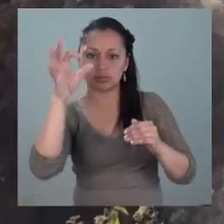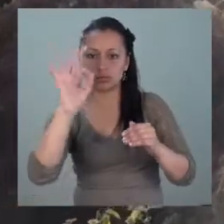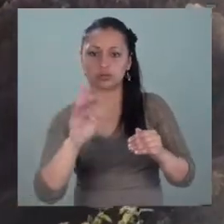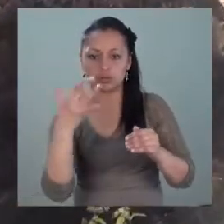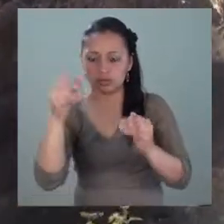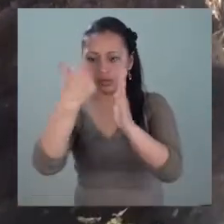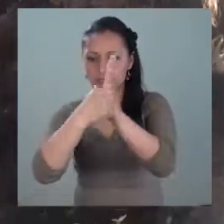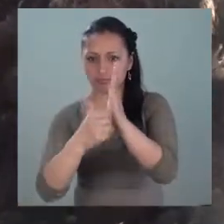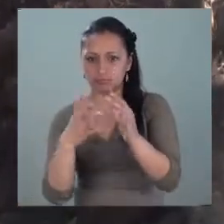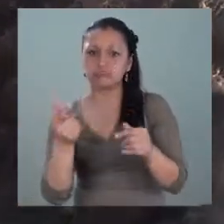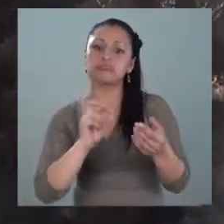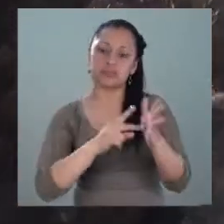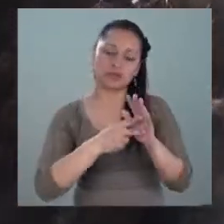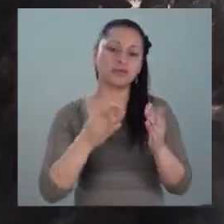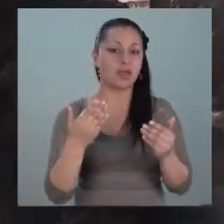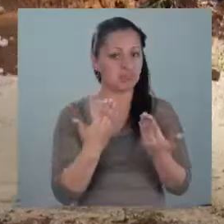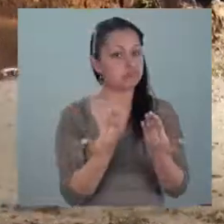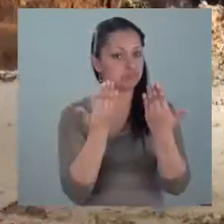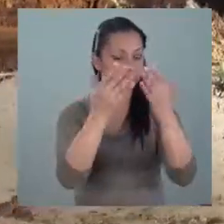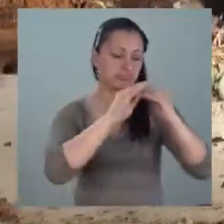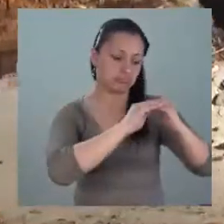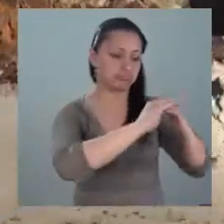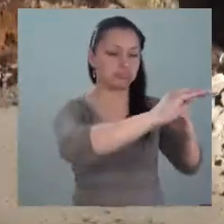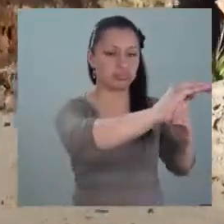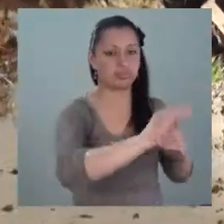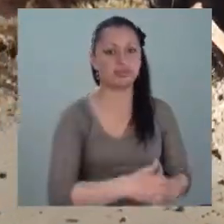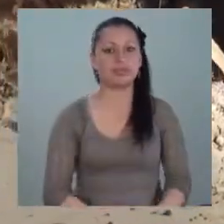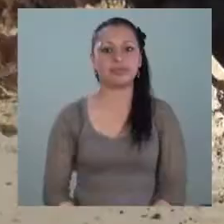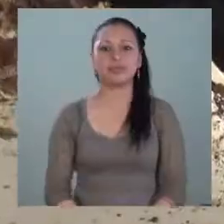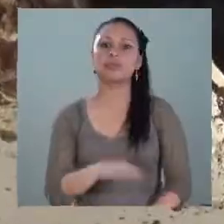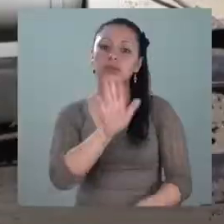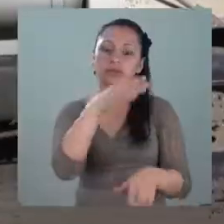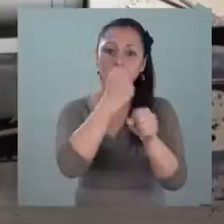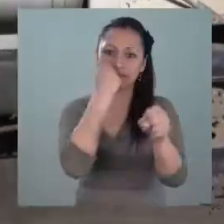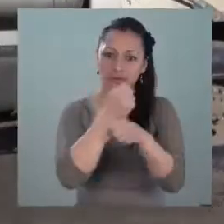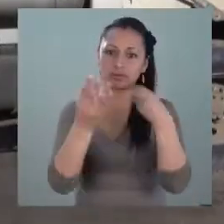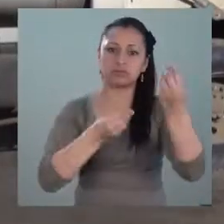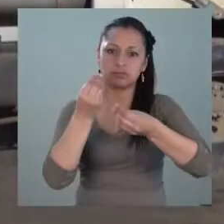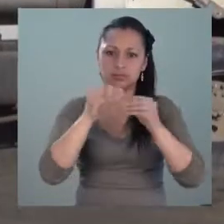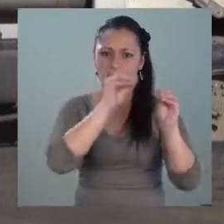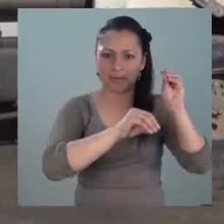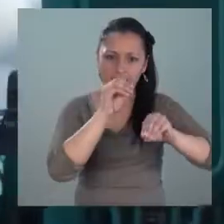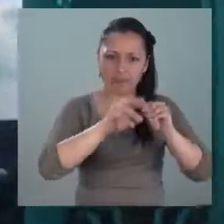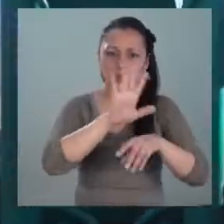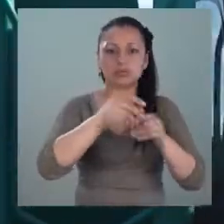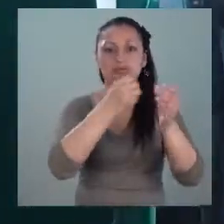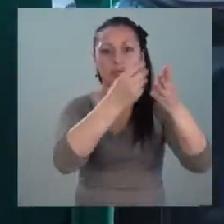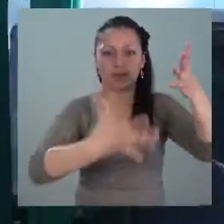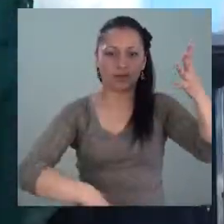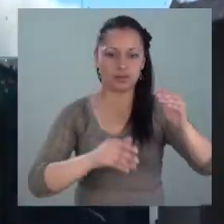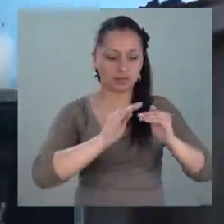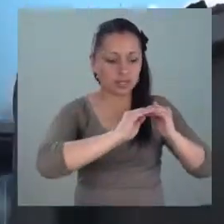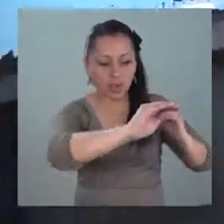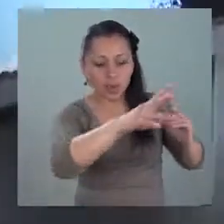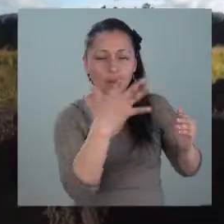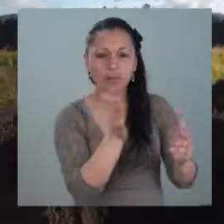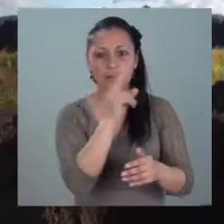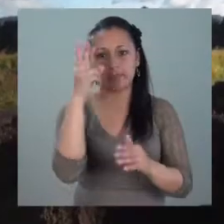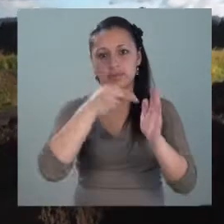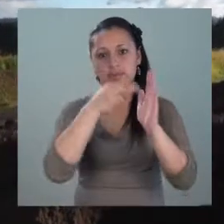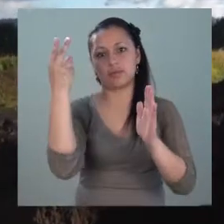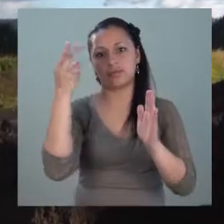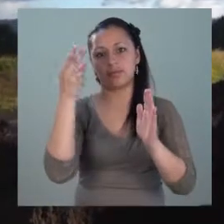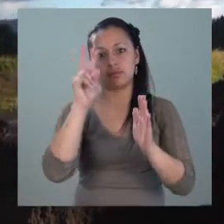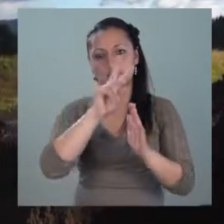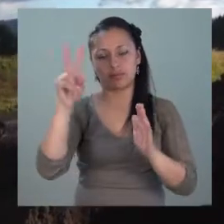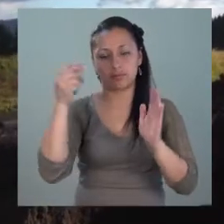que significa que la obra avanza con buen ritmo. Sobre los trabajos que se vienen cumpliendo y las características físicas del proyecto, que tiene un costo